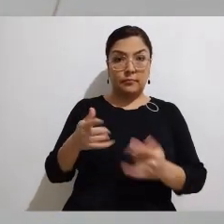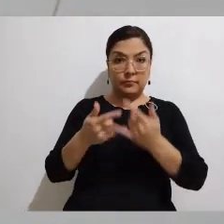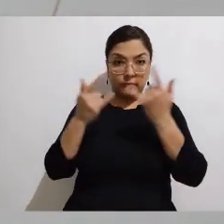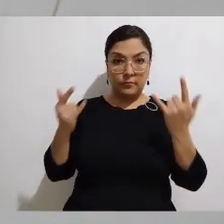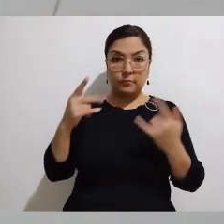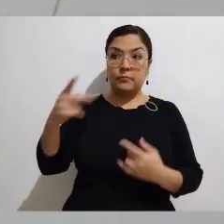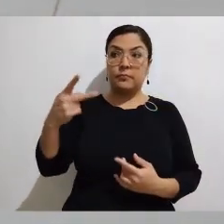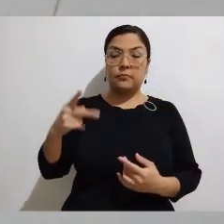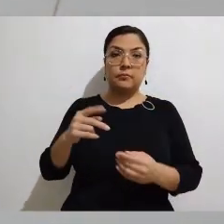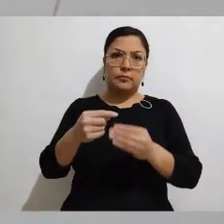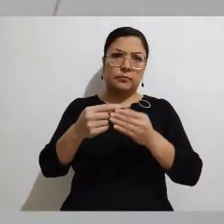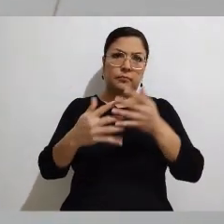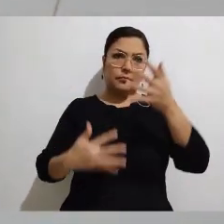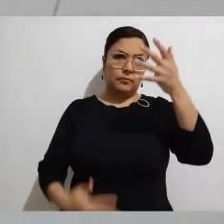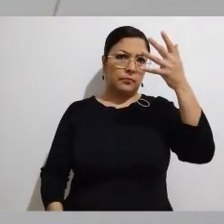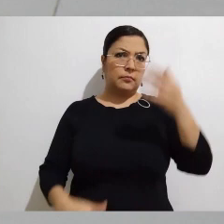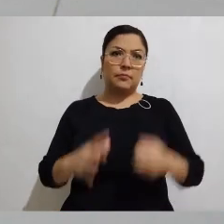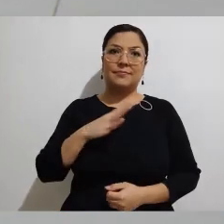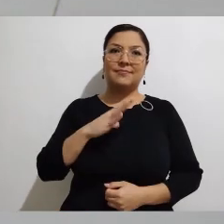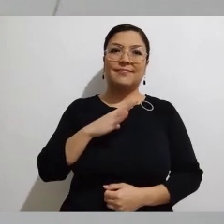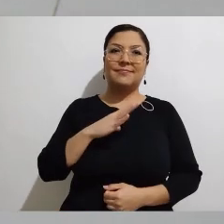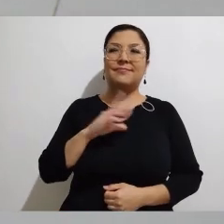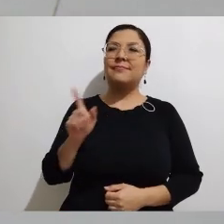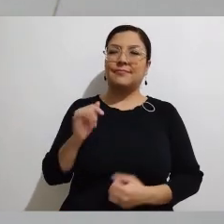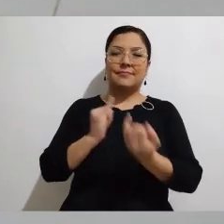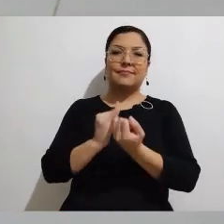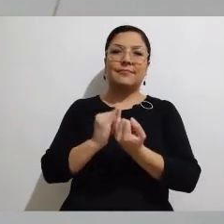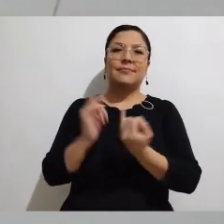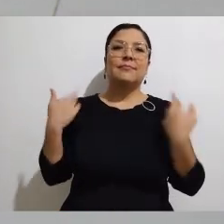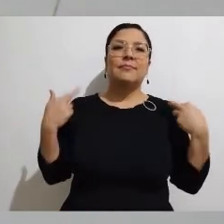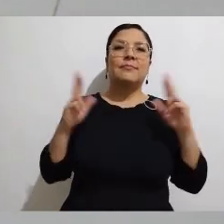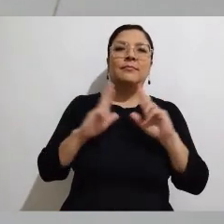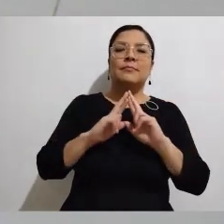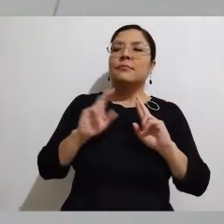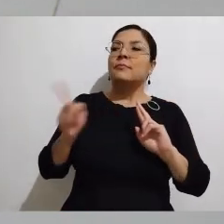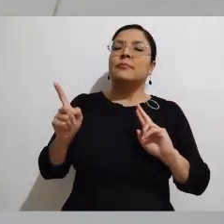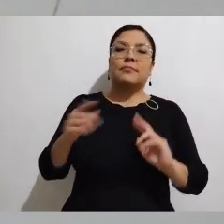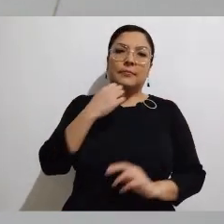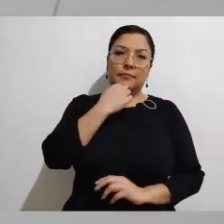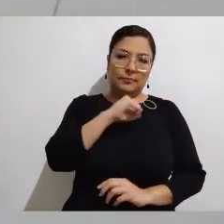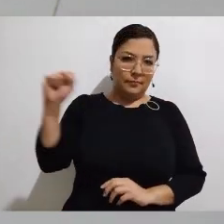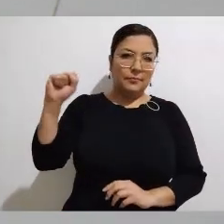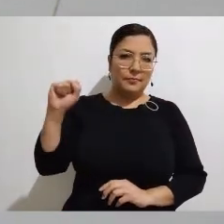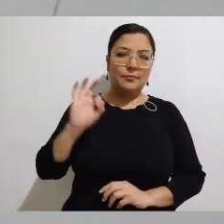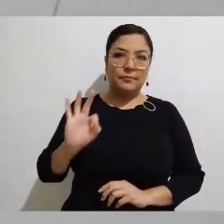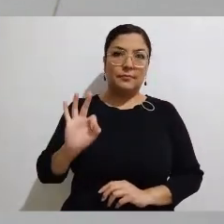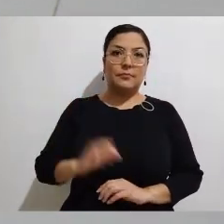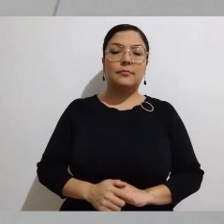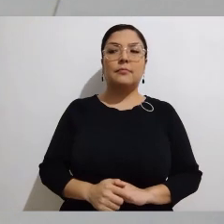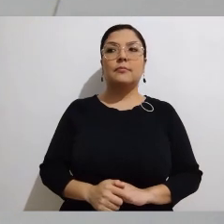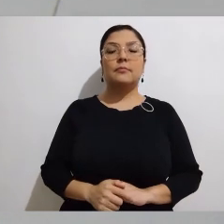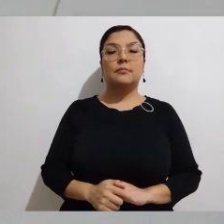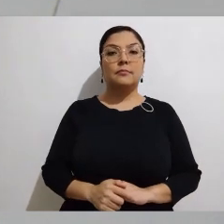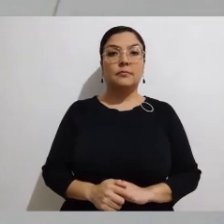pero yo agregaría también, es profesor universitario de los buenos en las materias de constitucional electoral, un